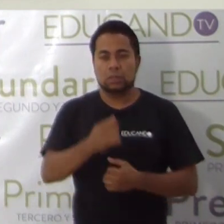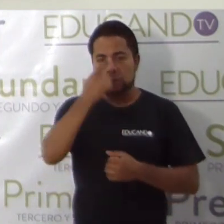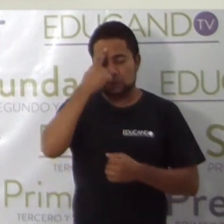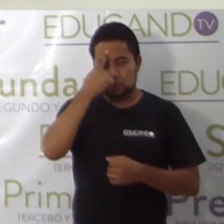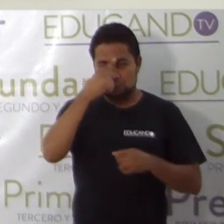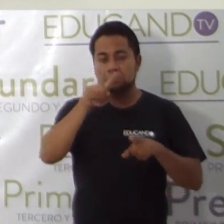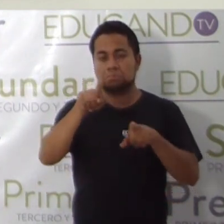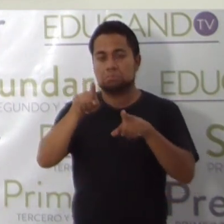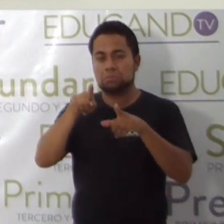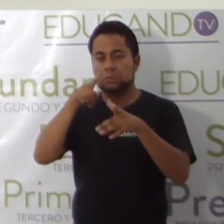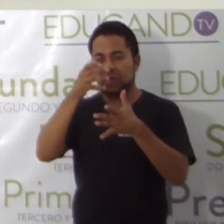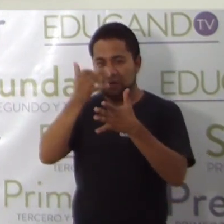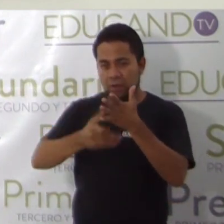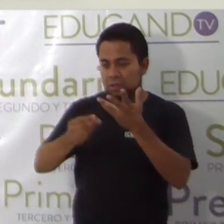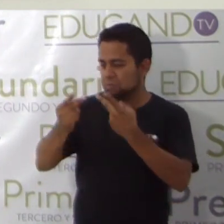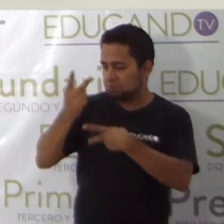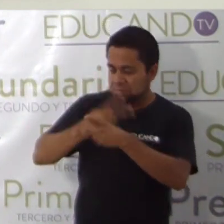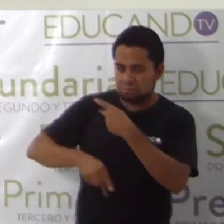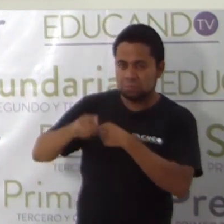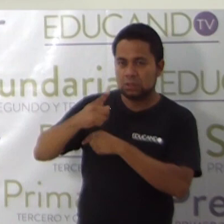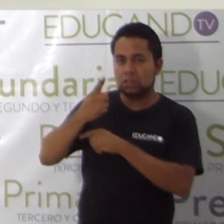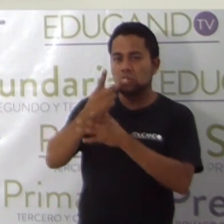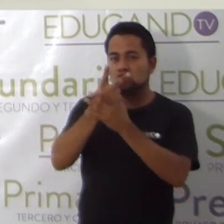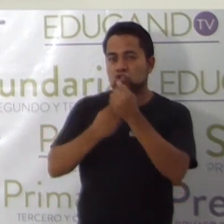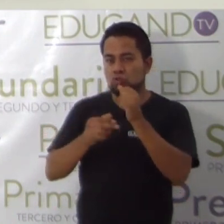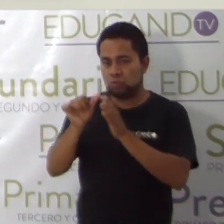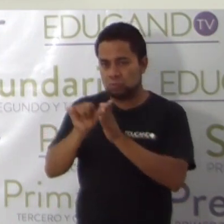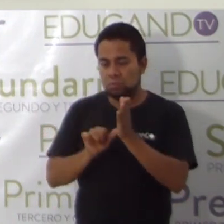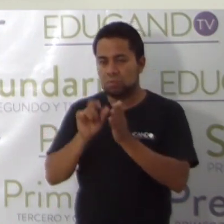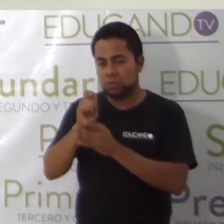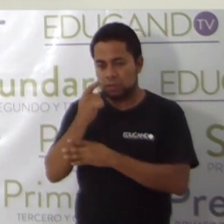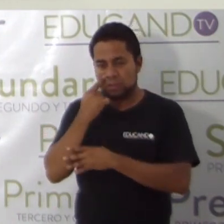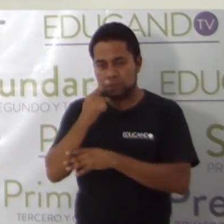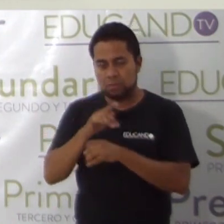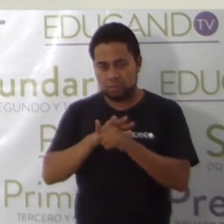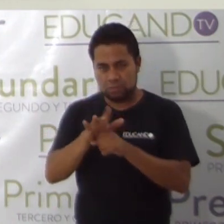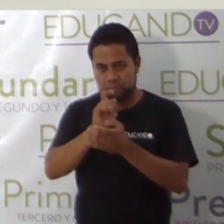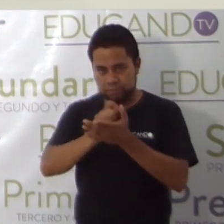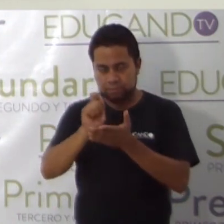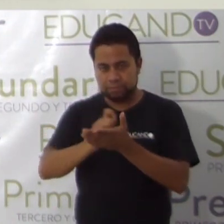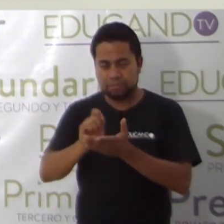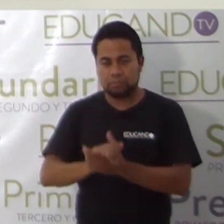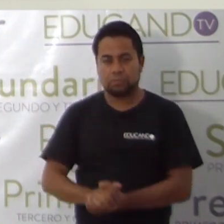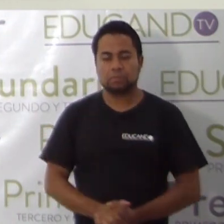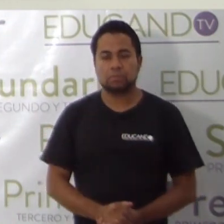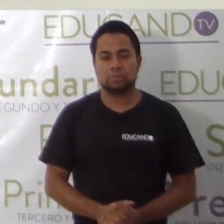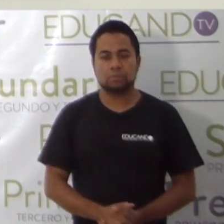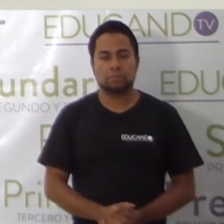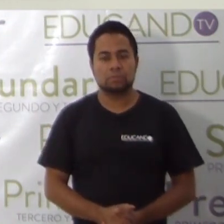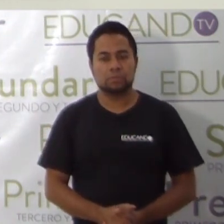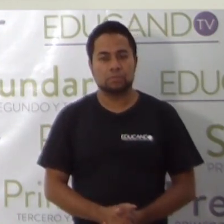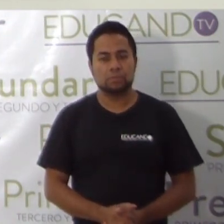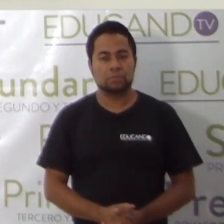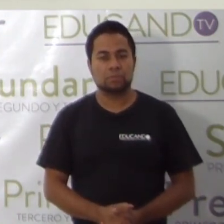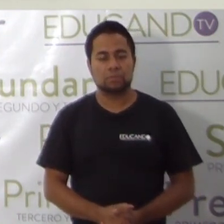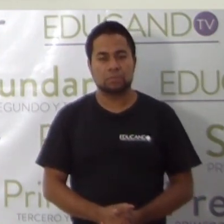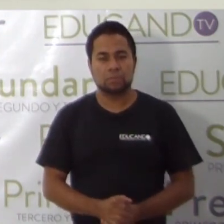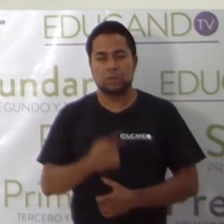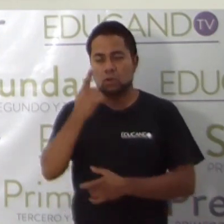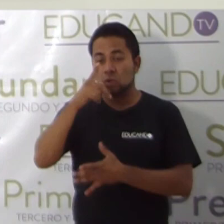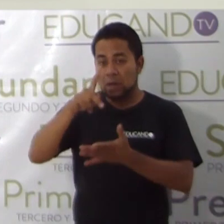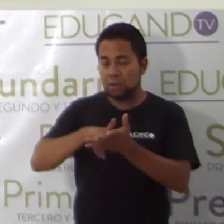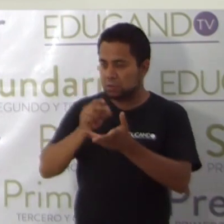de las faltas que tuvieron a clase en un bimestre son los siguientes. Uno de los 14 alumnos dijo que faltó una